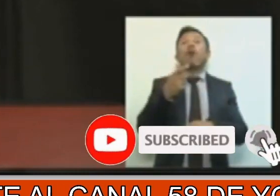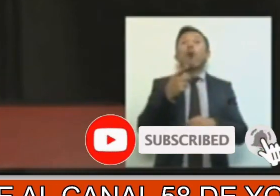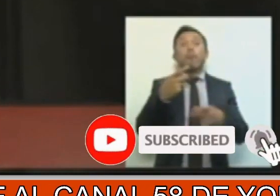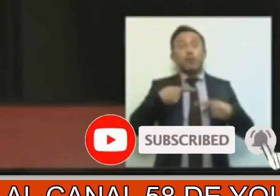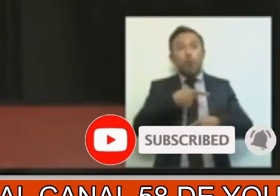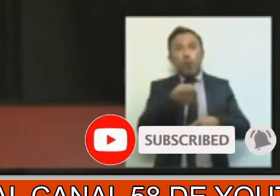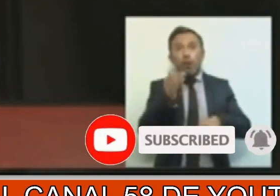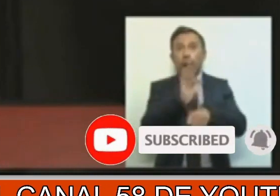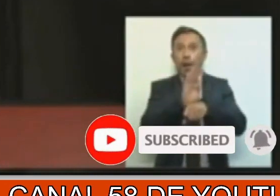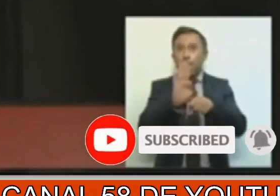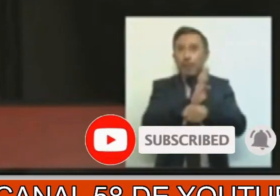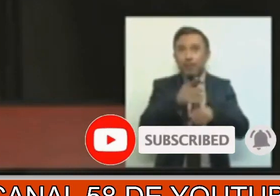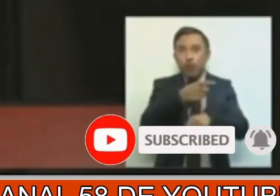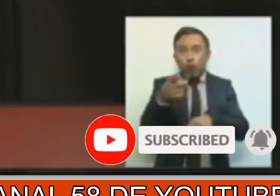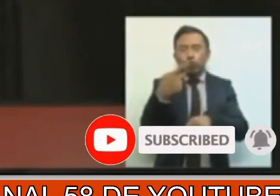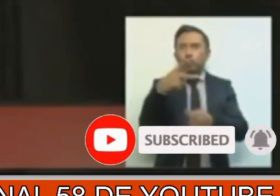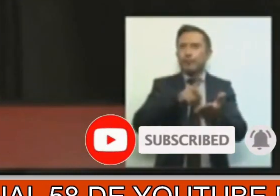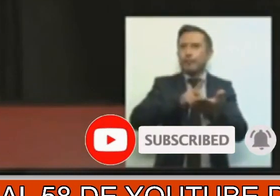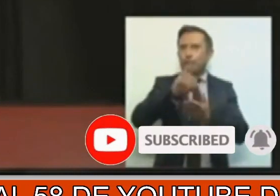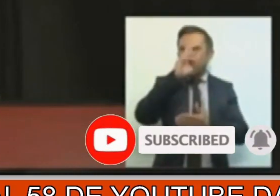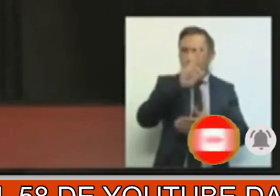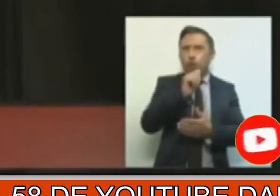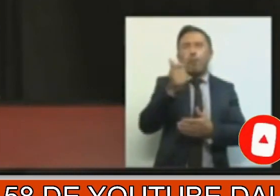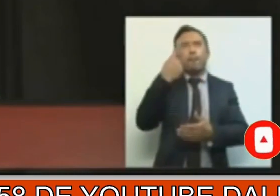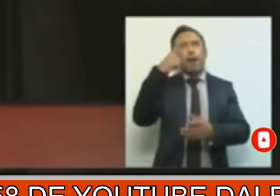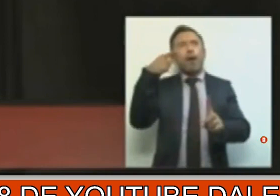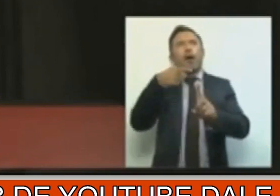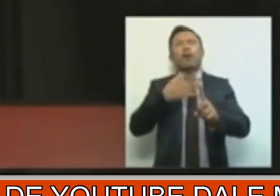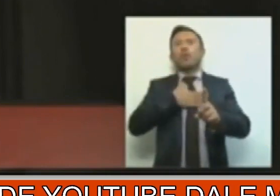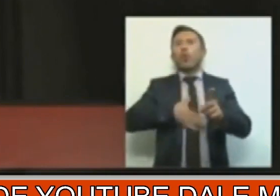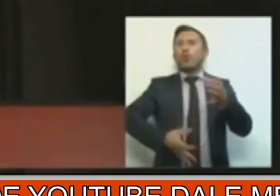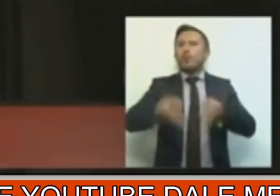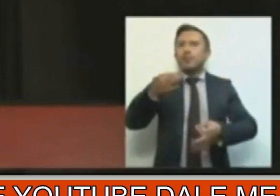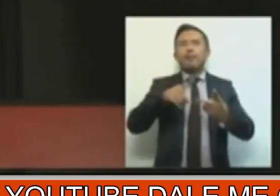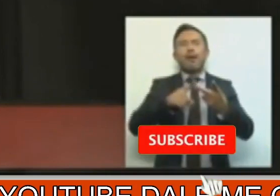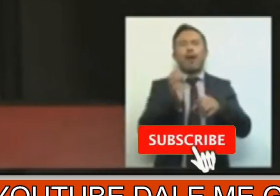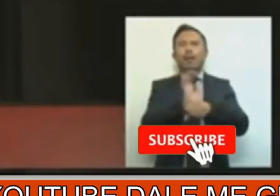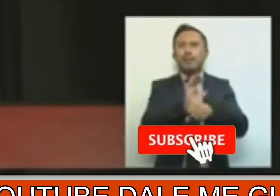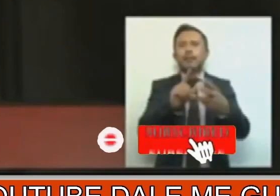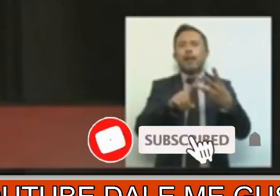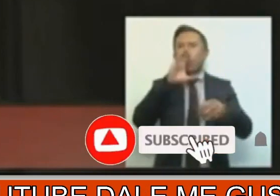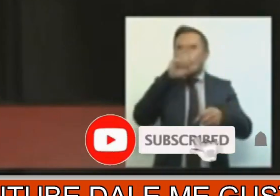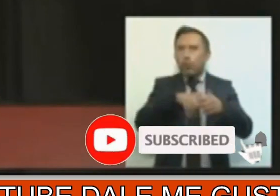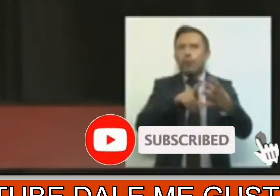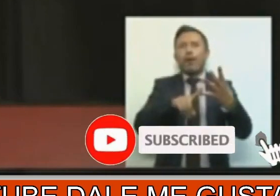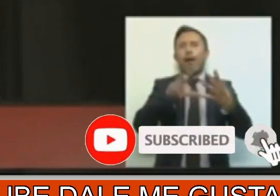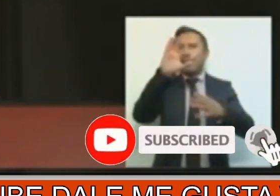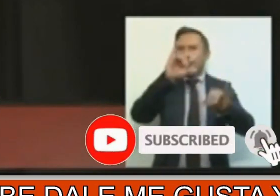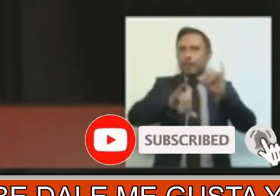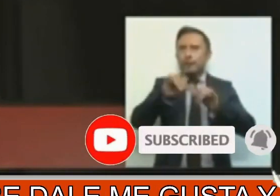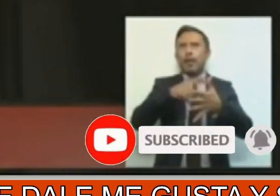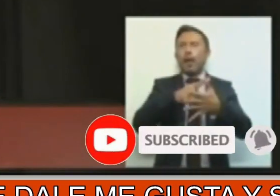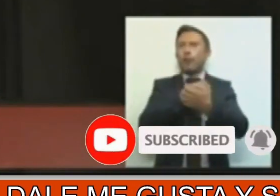de los fideicomisos que tienen que ver con la justicia, con el cine, que tienen que ver con la cultura, con la ciencia, con la